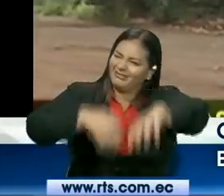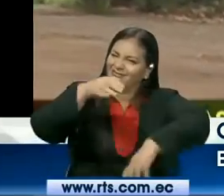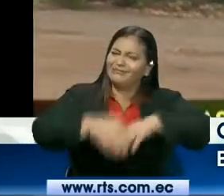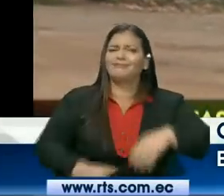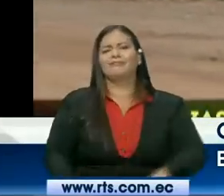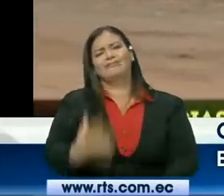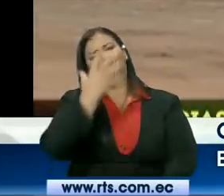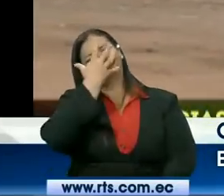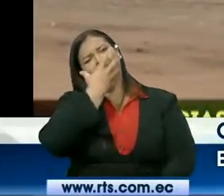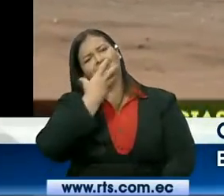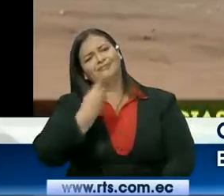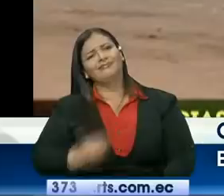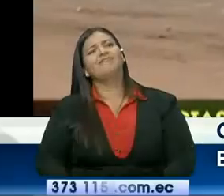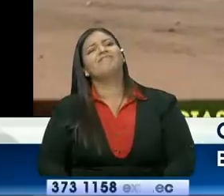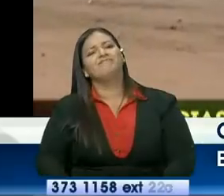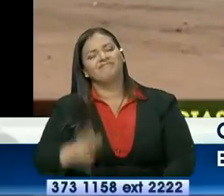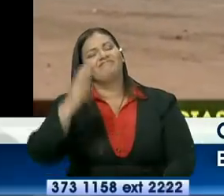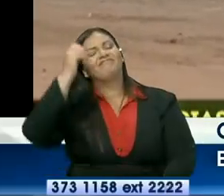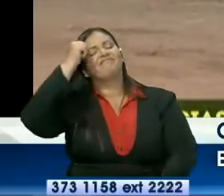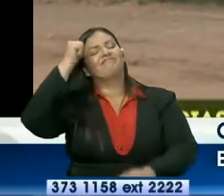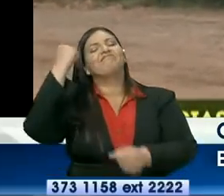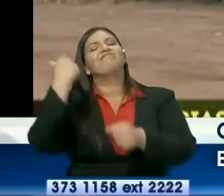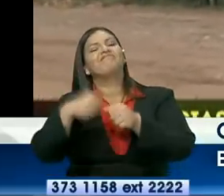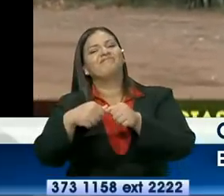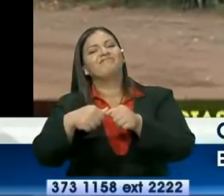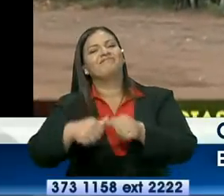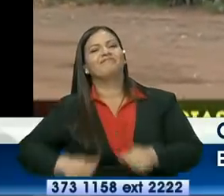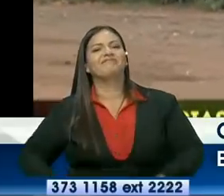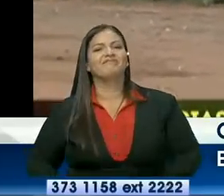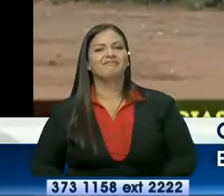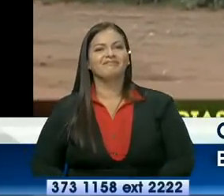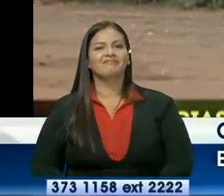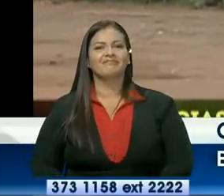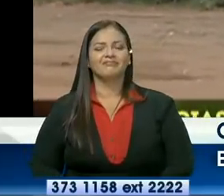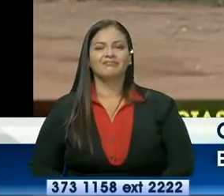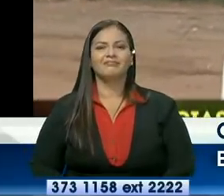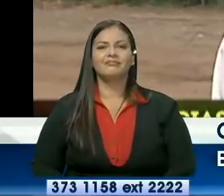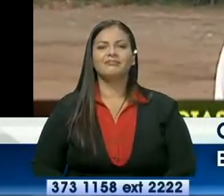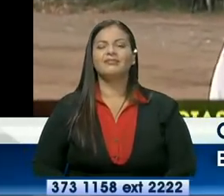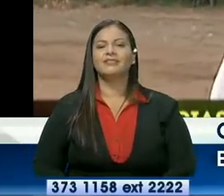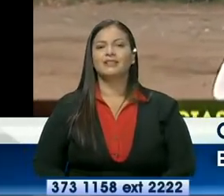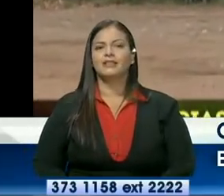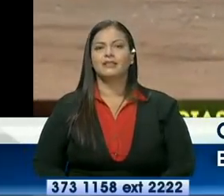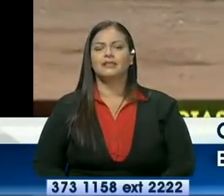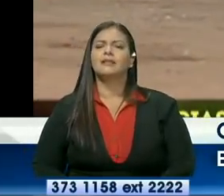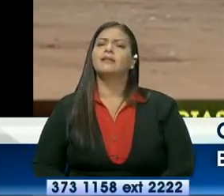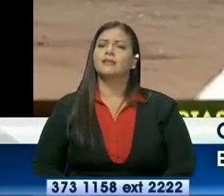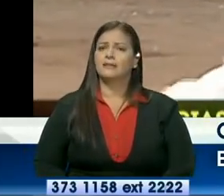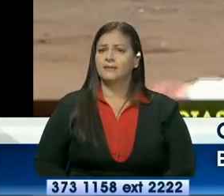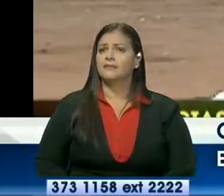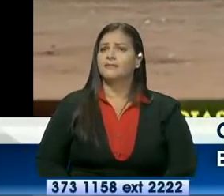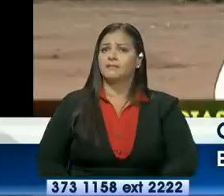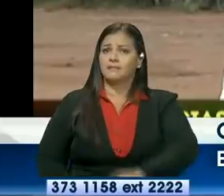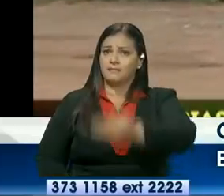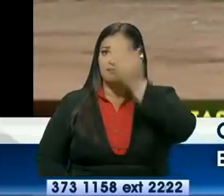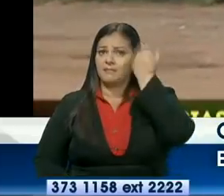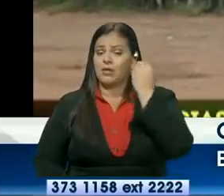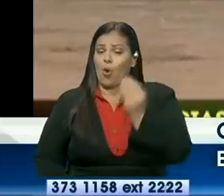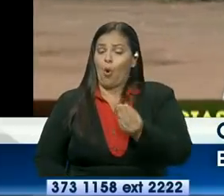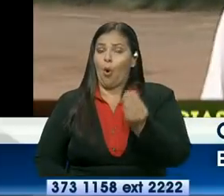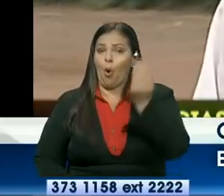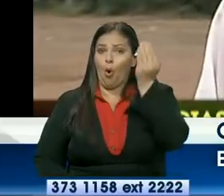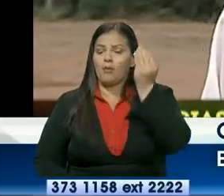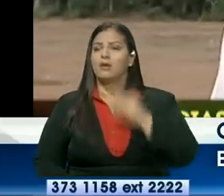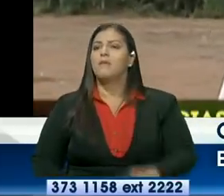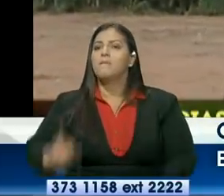pues, como jóvenes aprendimos nuestra vivencia, con nuestros padres, que nos enseñaron a labrar la tierra,